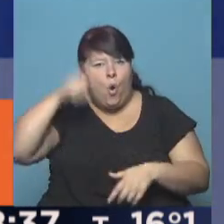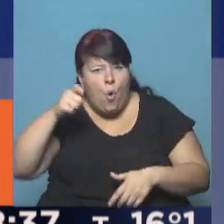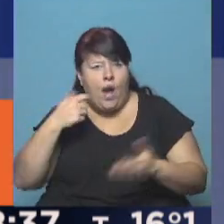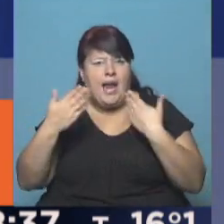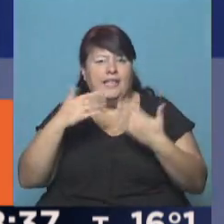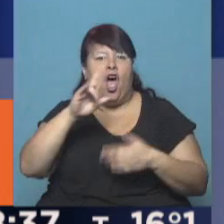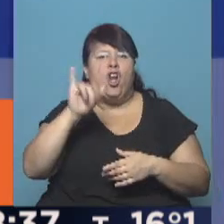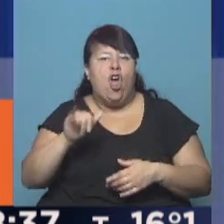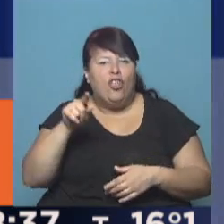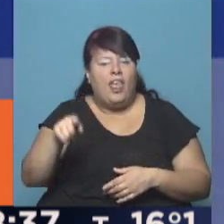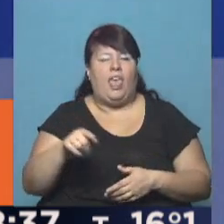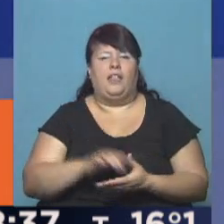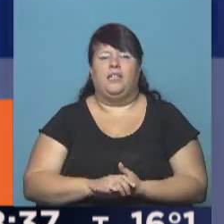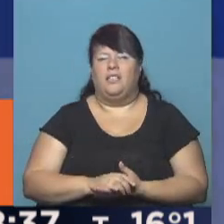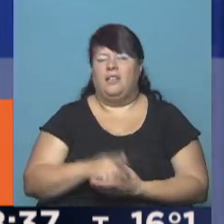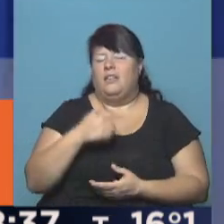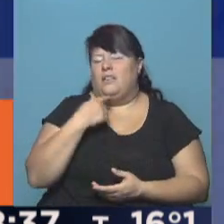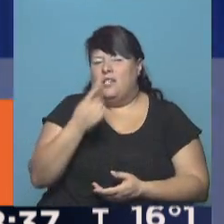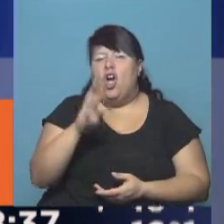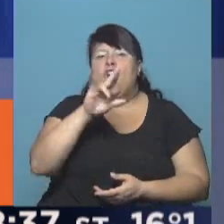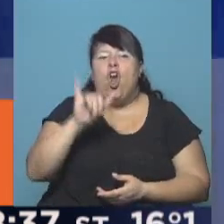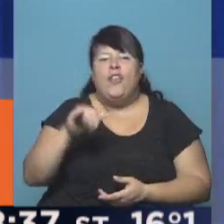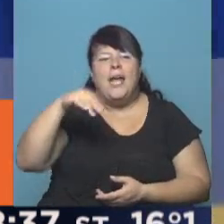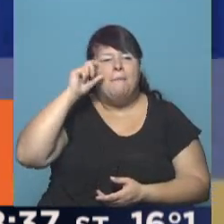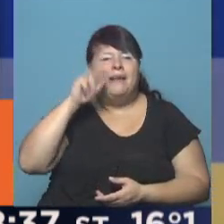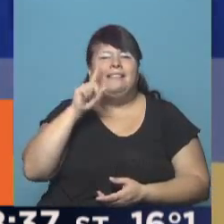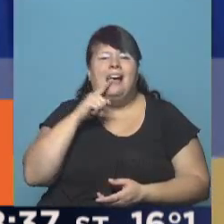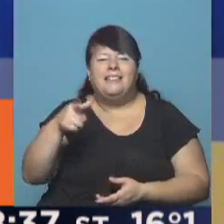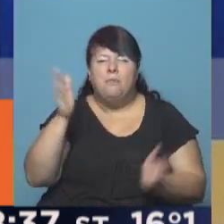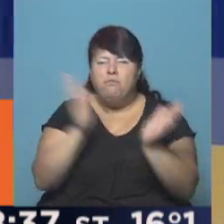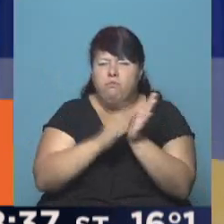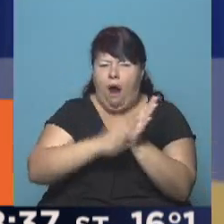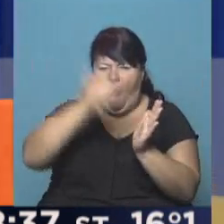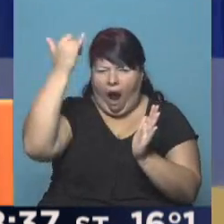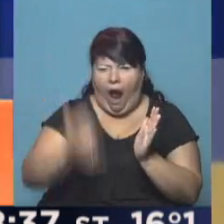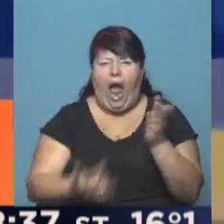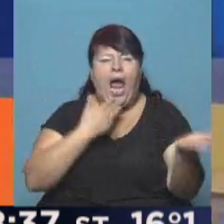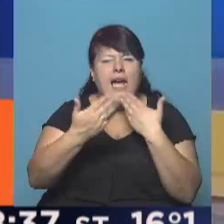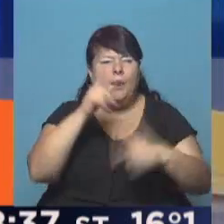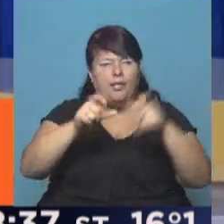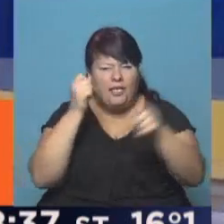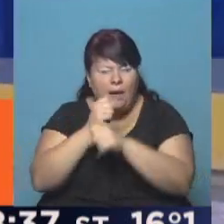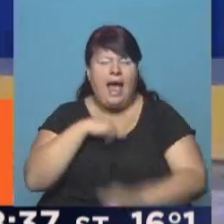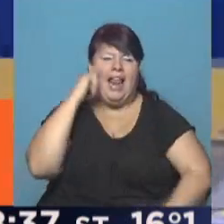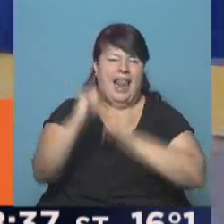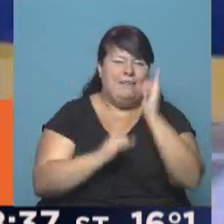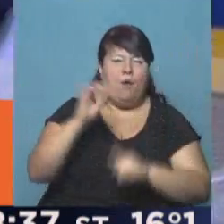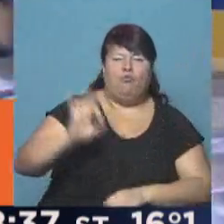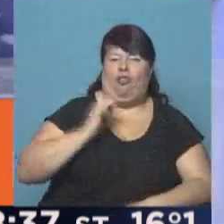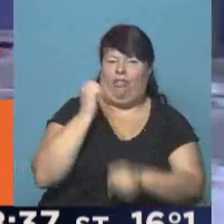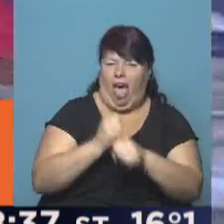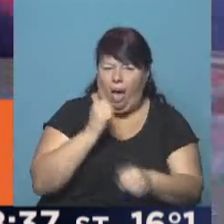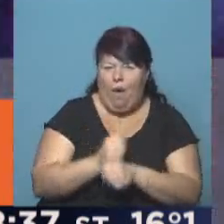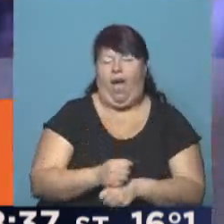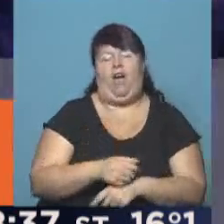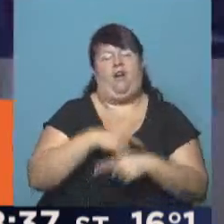rodríguez mentasti una nombramos rodríguez mentasti tenía todos los elementos entrevistó trabajadora le explicaron los años de trabajo que